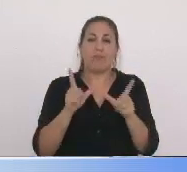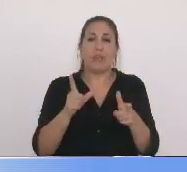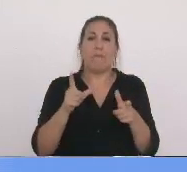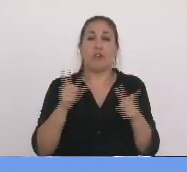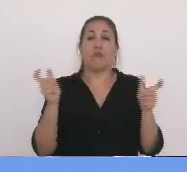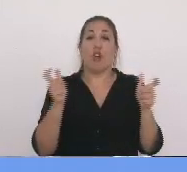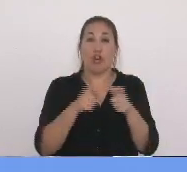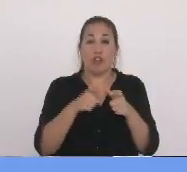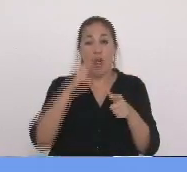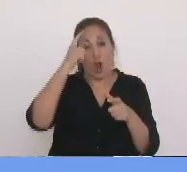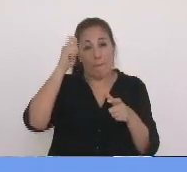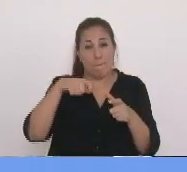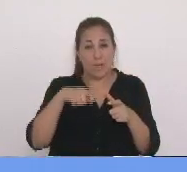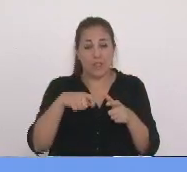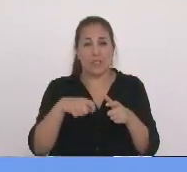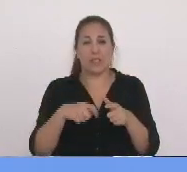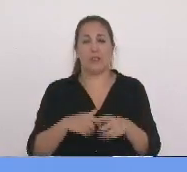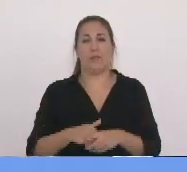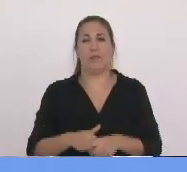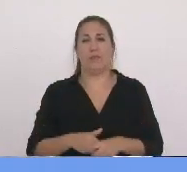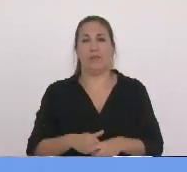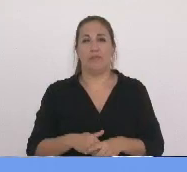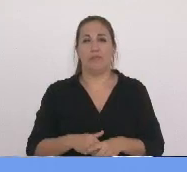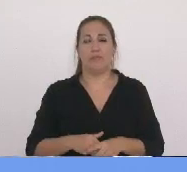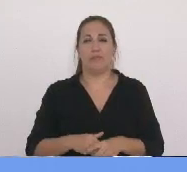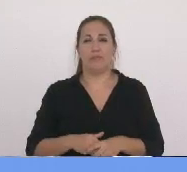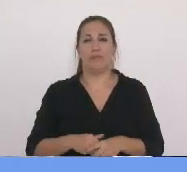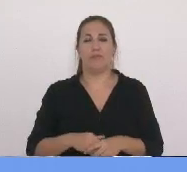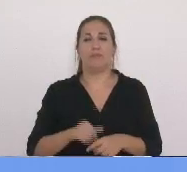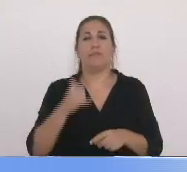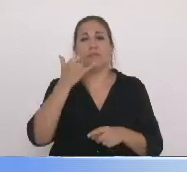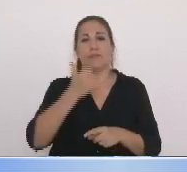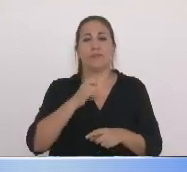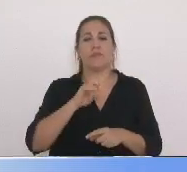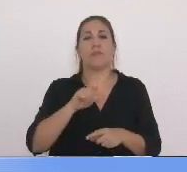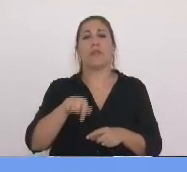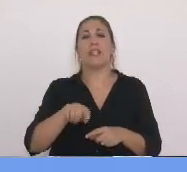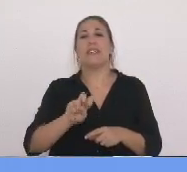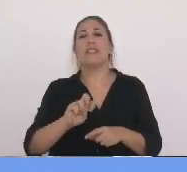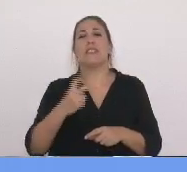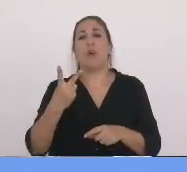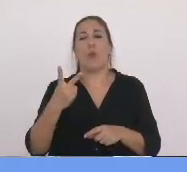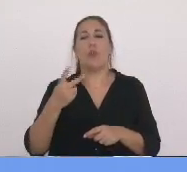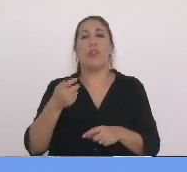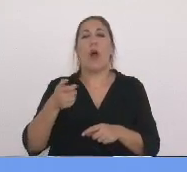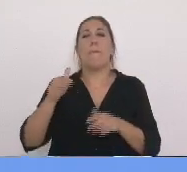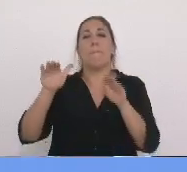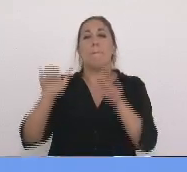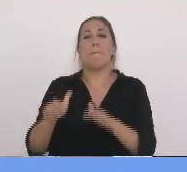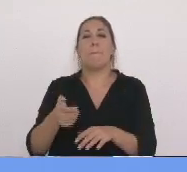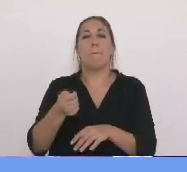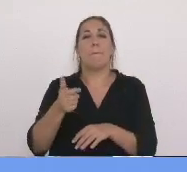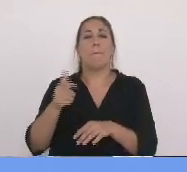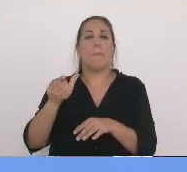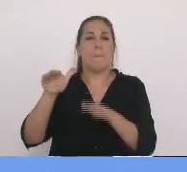magistratura se haya suprimido la segunda minoría de los legisladores se